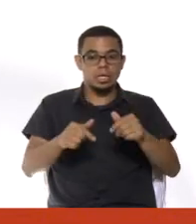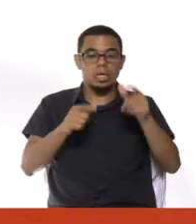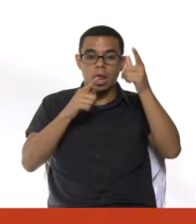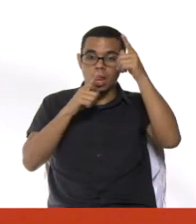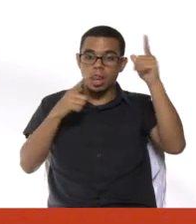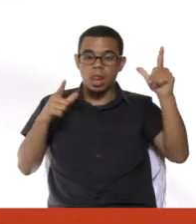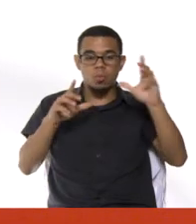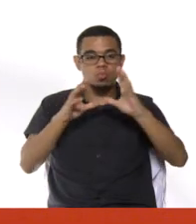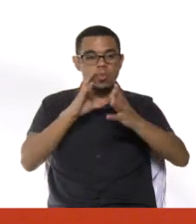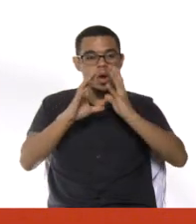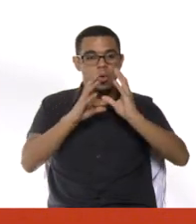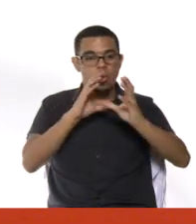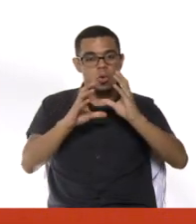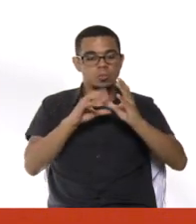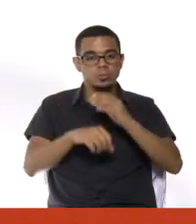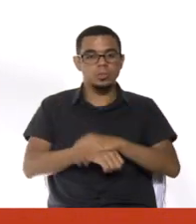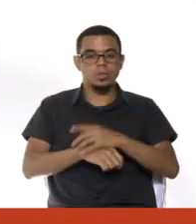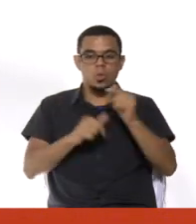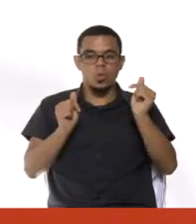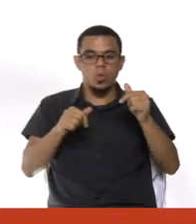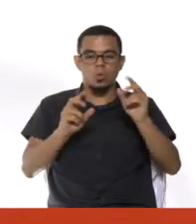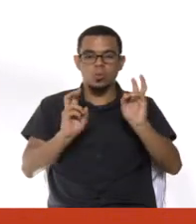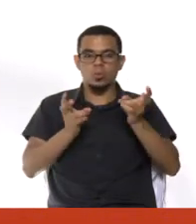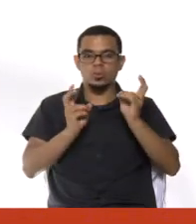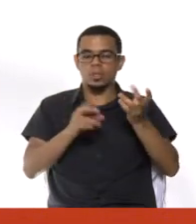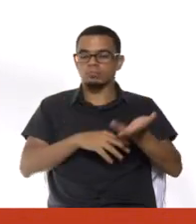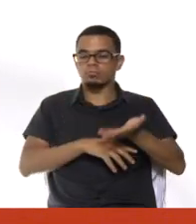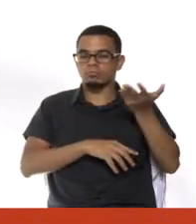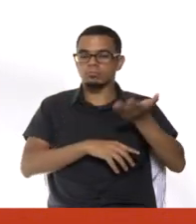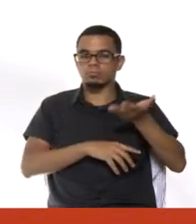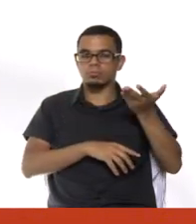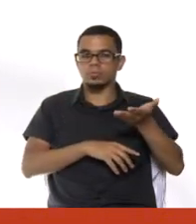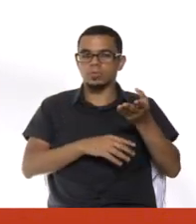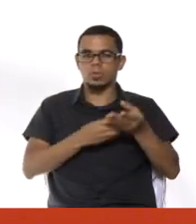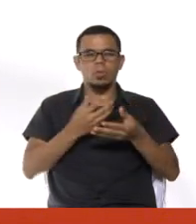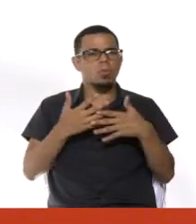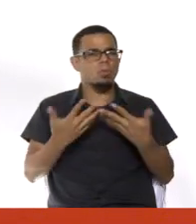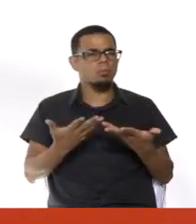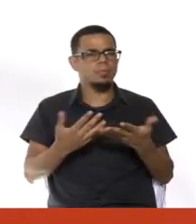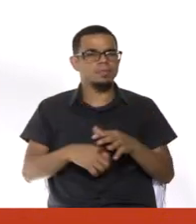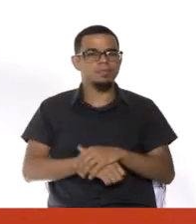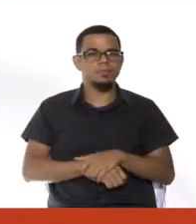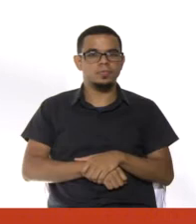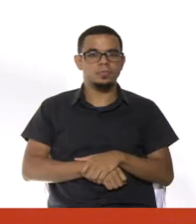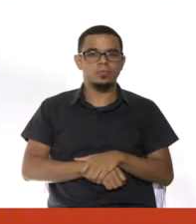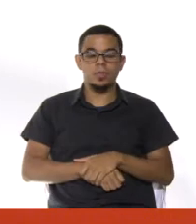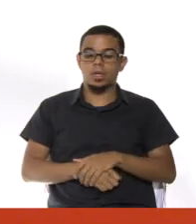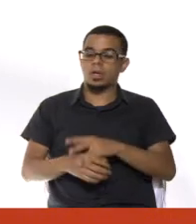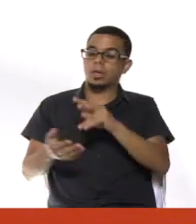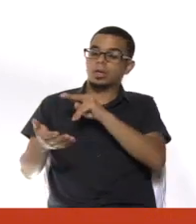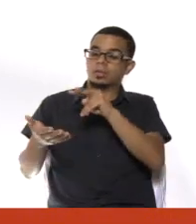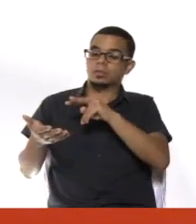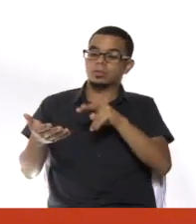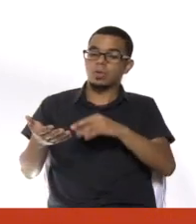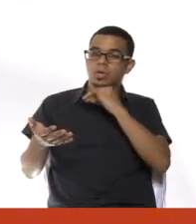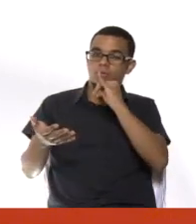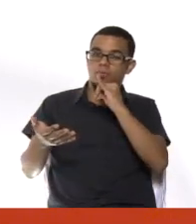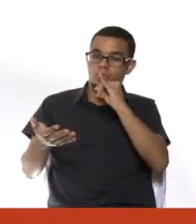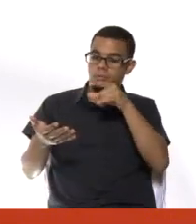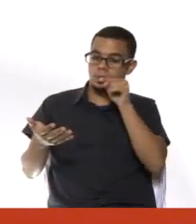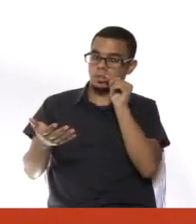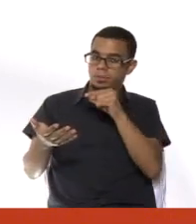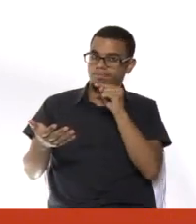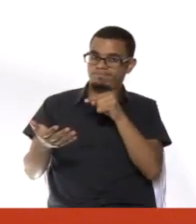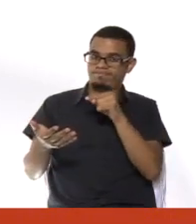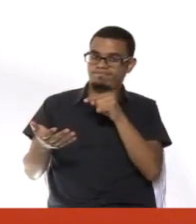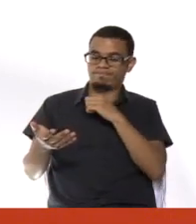Lengua y Comunicación tenemos un tema realmente importante, como lo son los textos informativos.